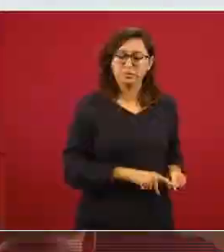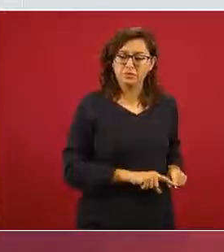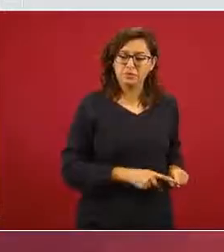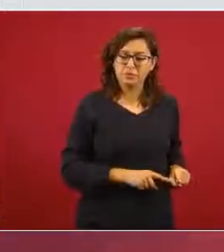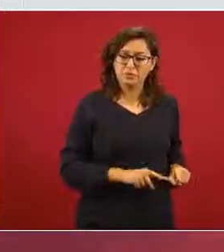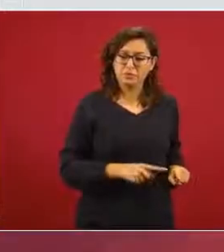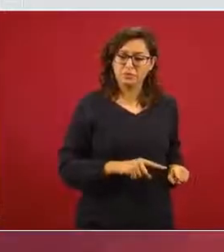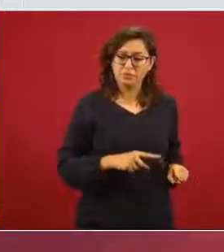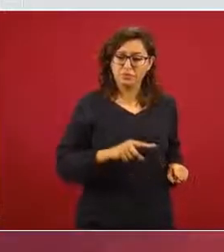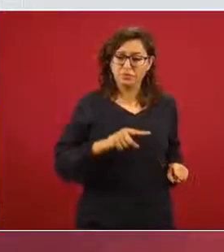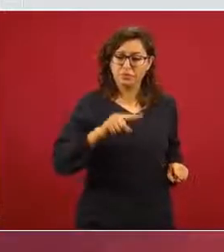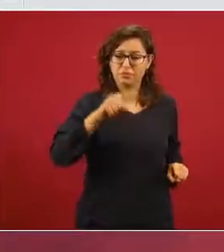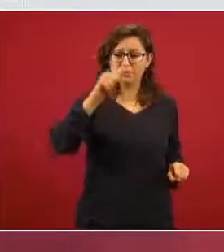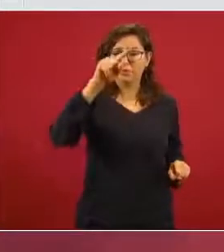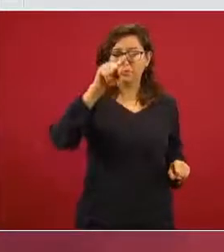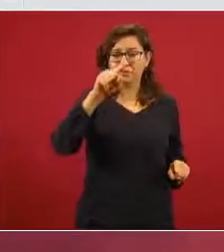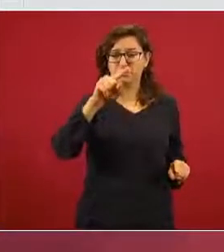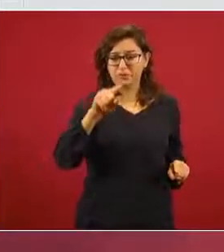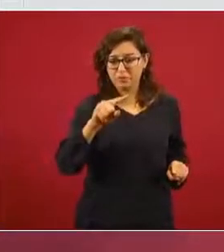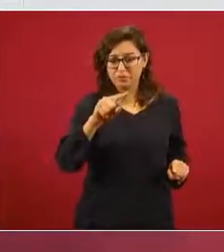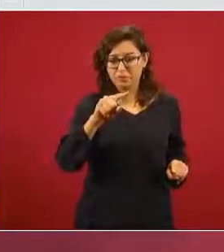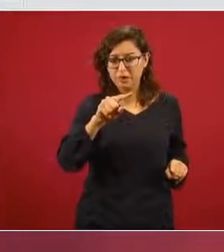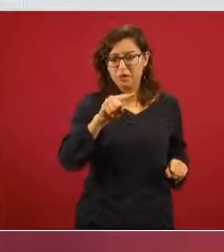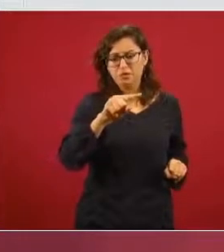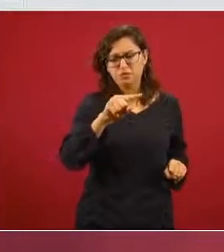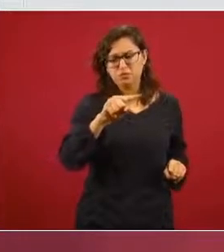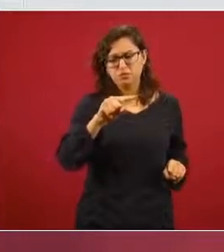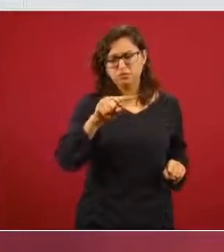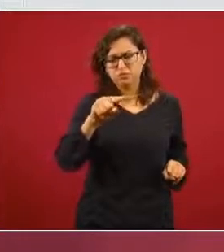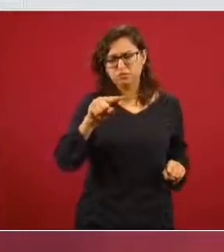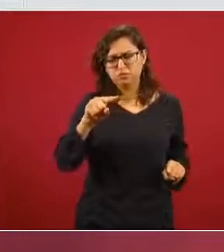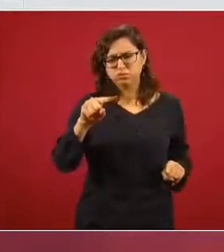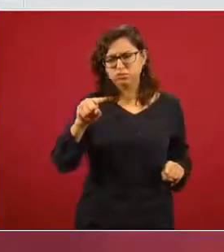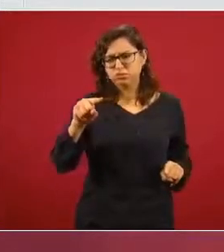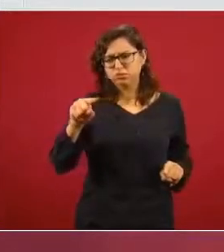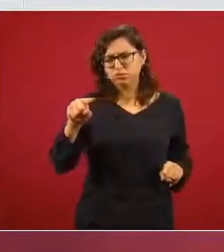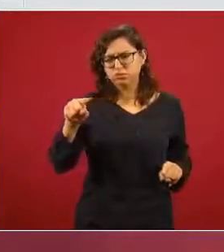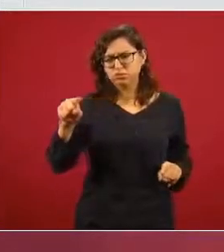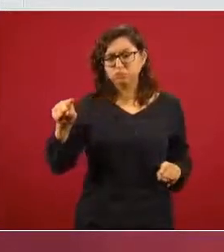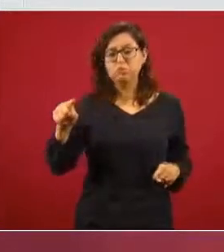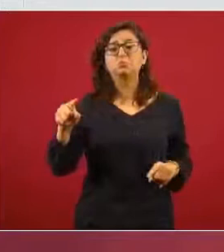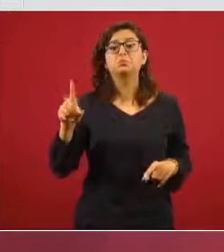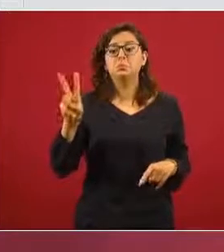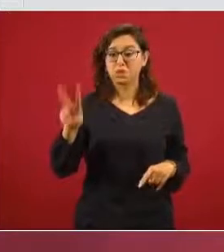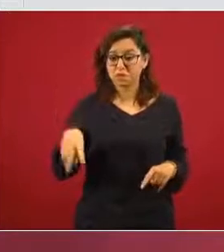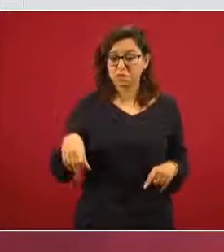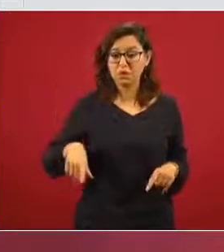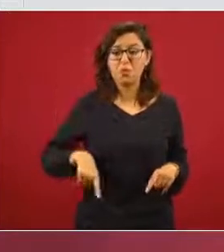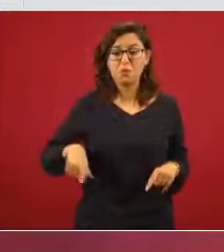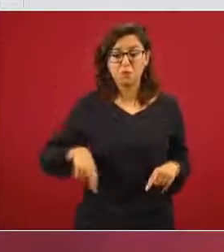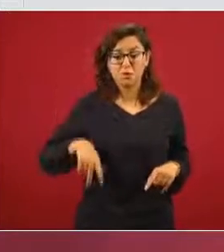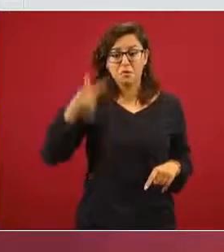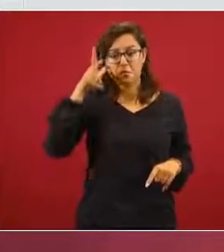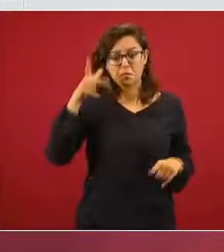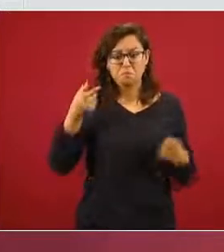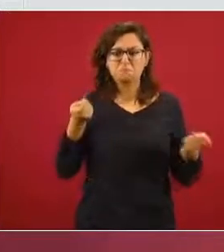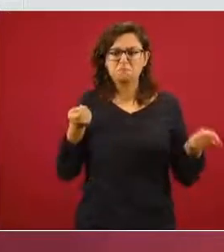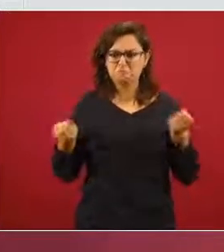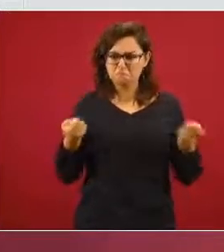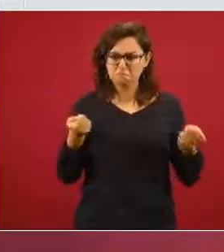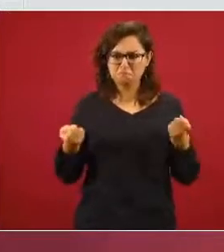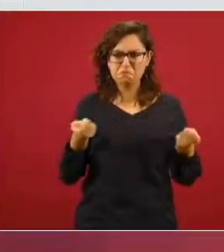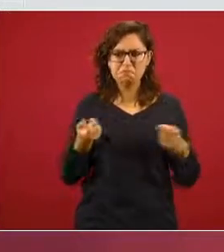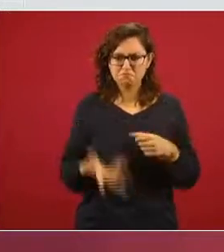Distancia ascendió, después tuvo un periodo de estabilidad, reconocemos que el gobierno del estado de Hidalgo hizo